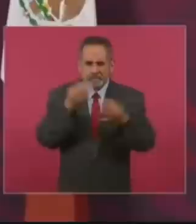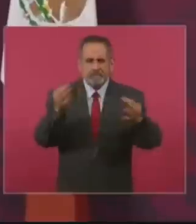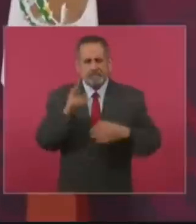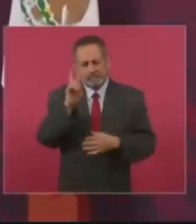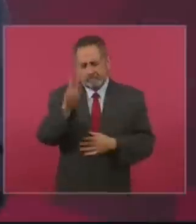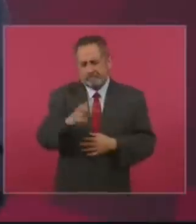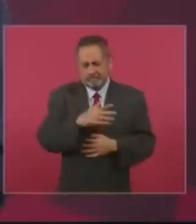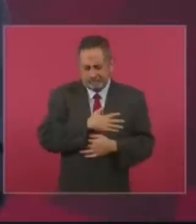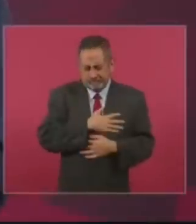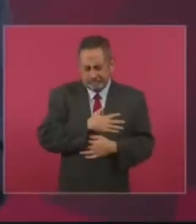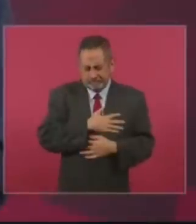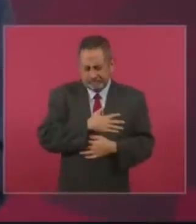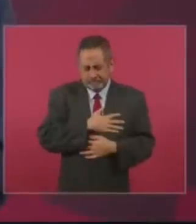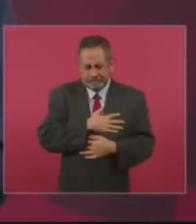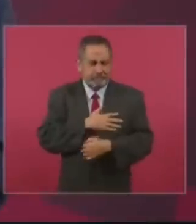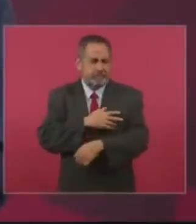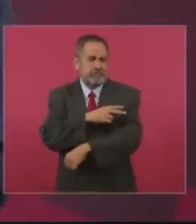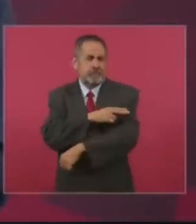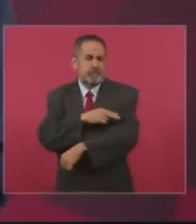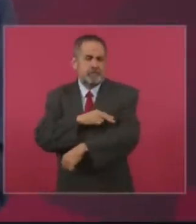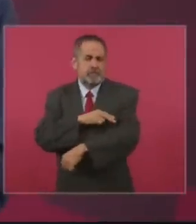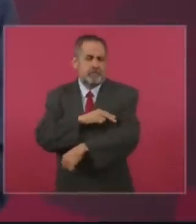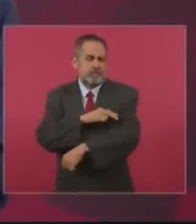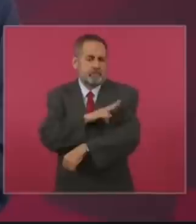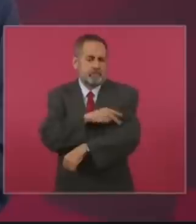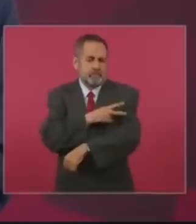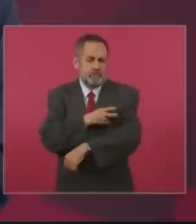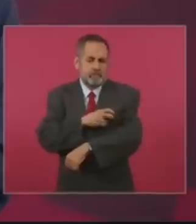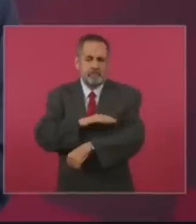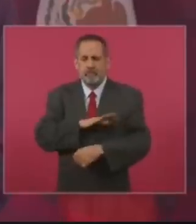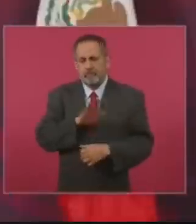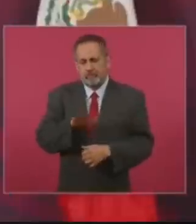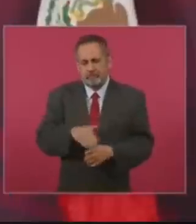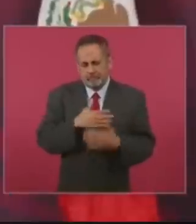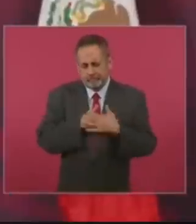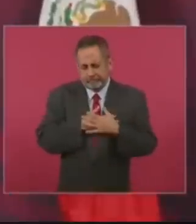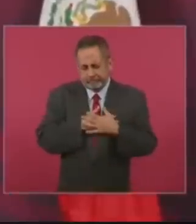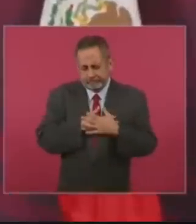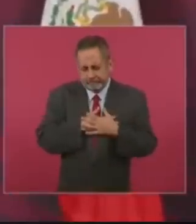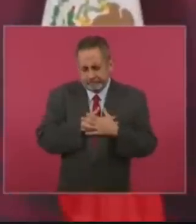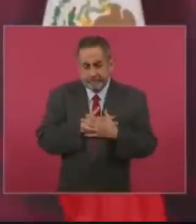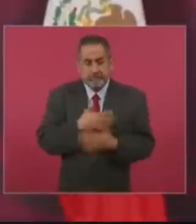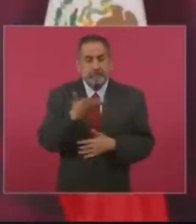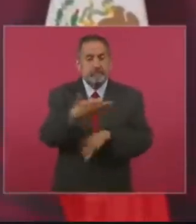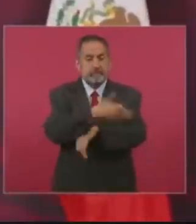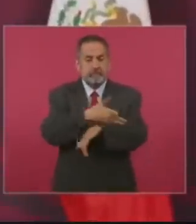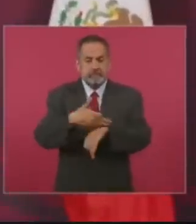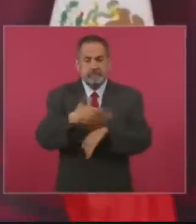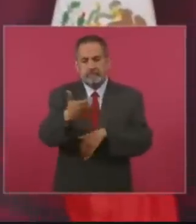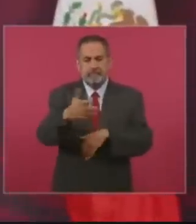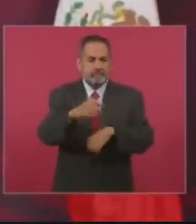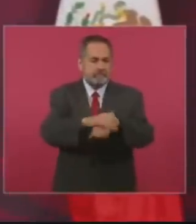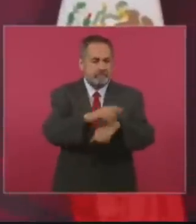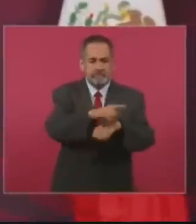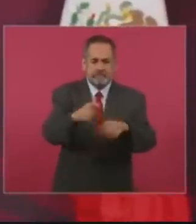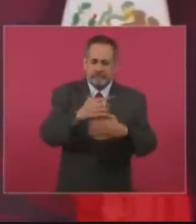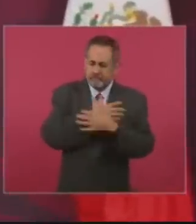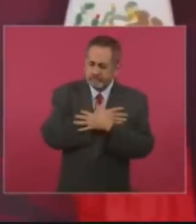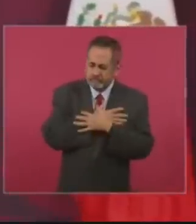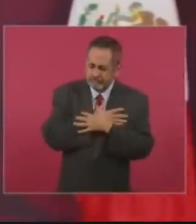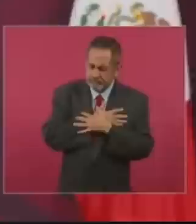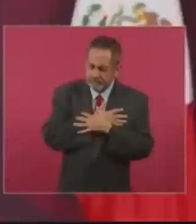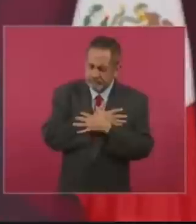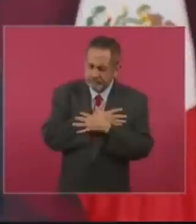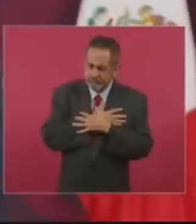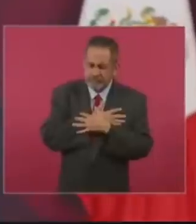nuestro pésame y un abrazo a toda su familia y a sus amigos y